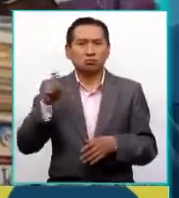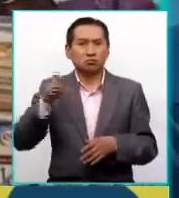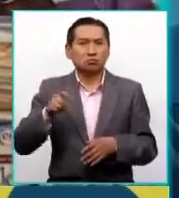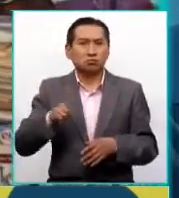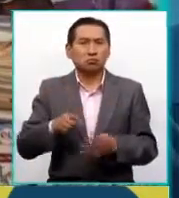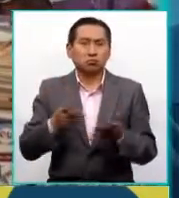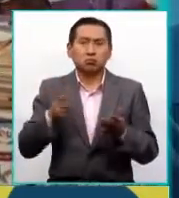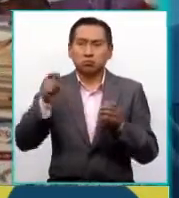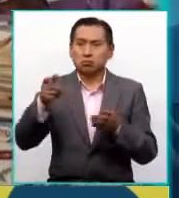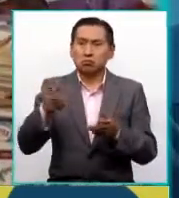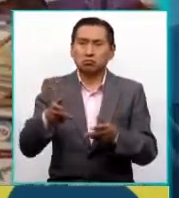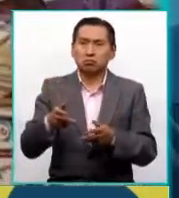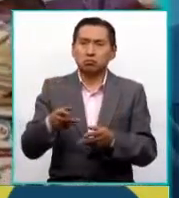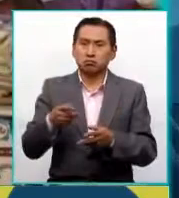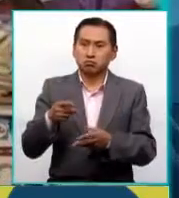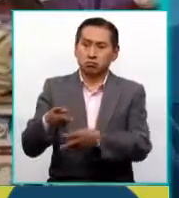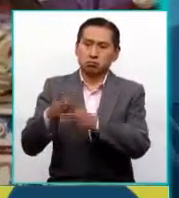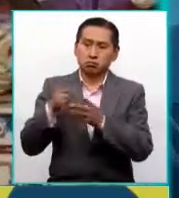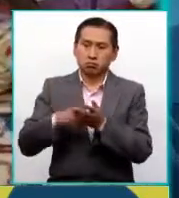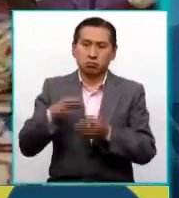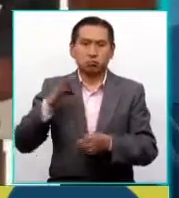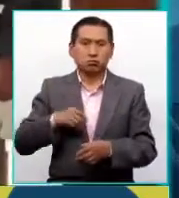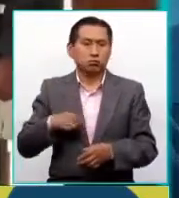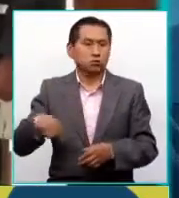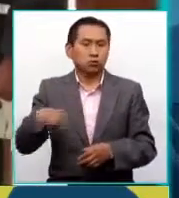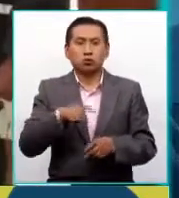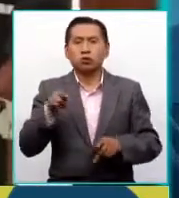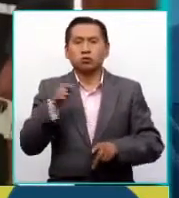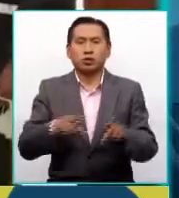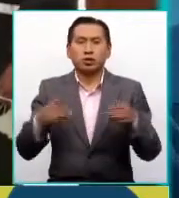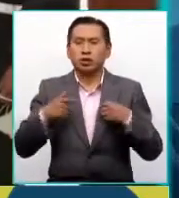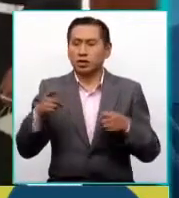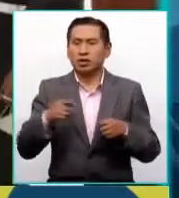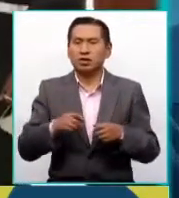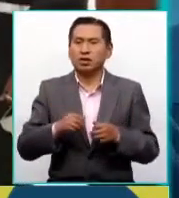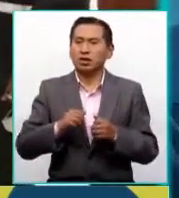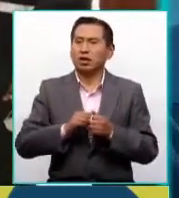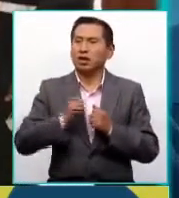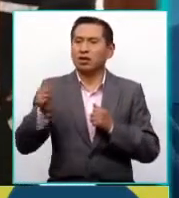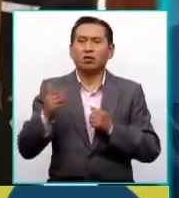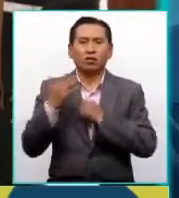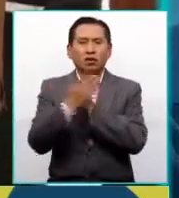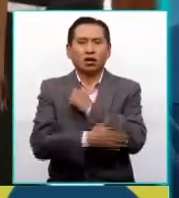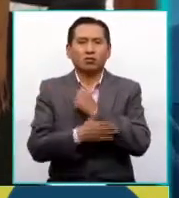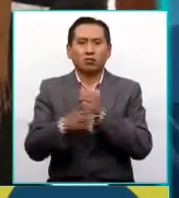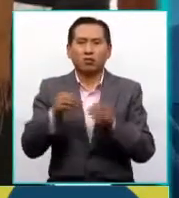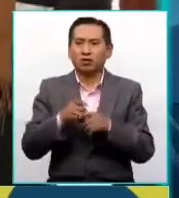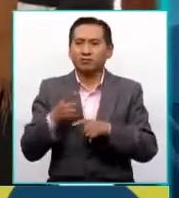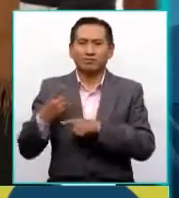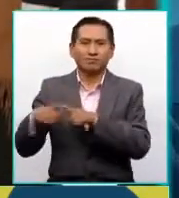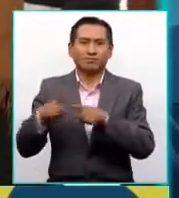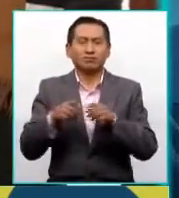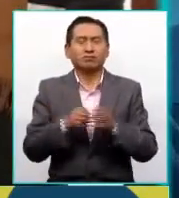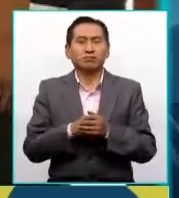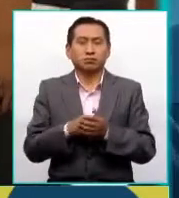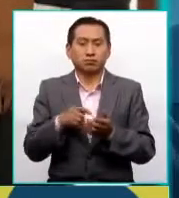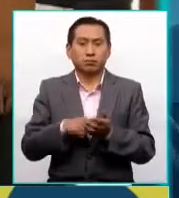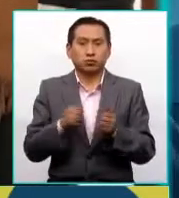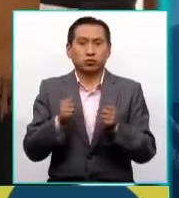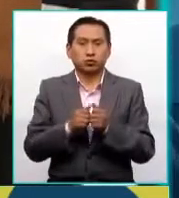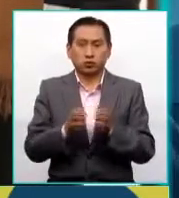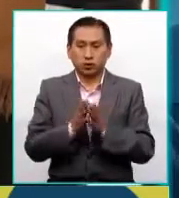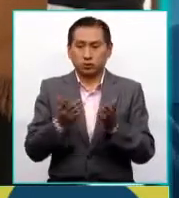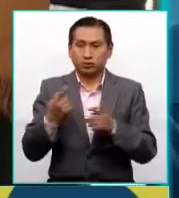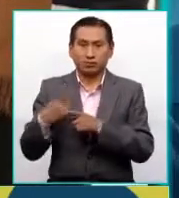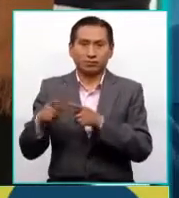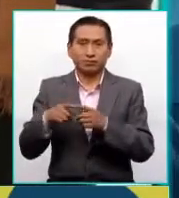necesitan, que le puedan hacer muy útiles a otras personas que están en las áreas dispersas, que están en el área rural, y a través de estos